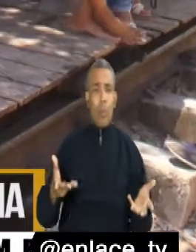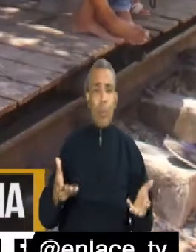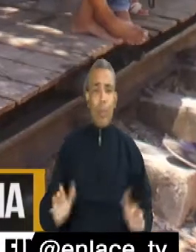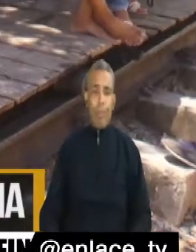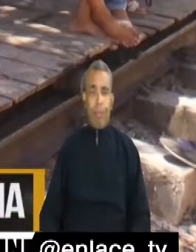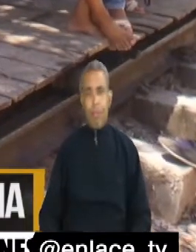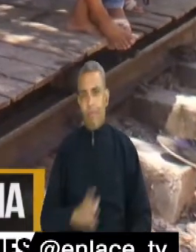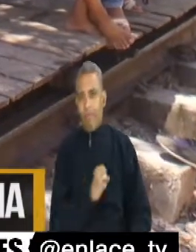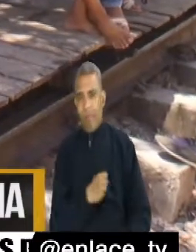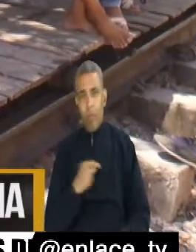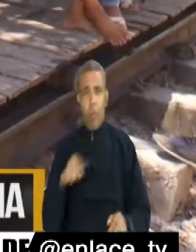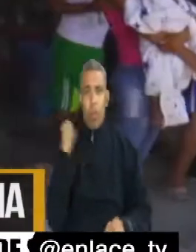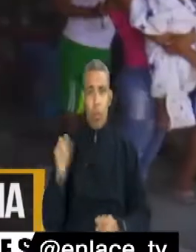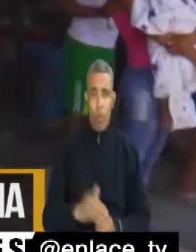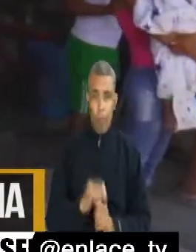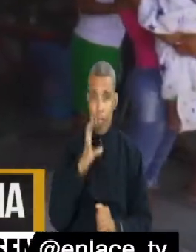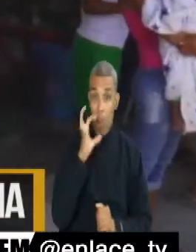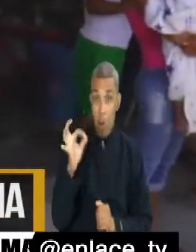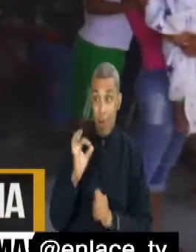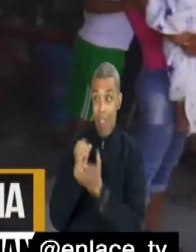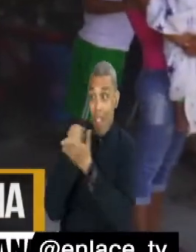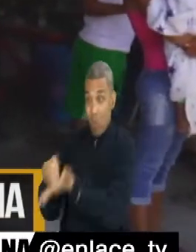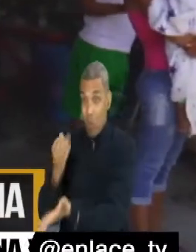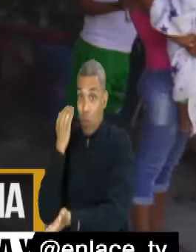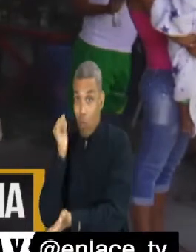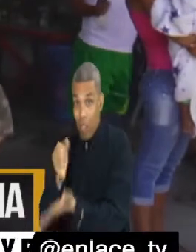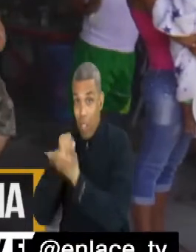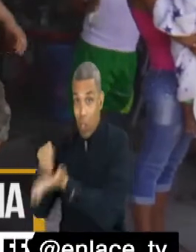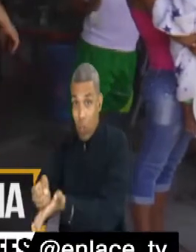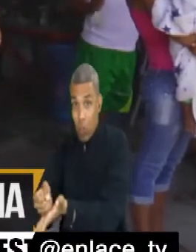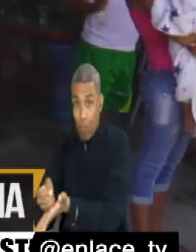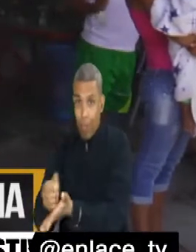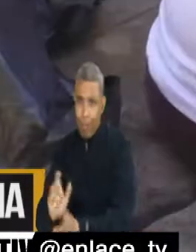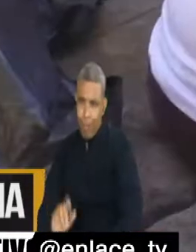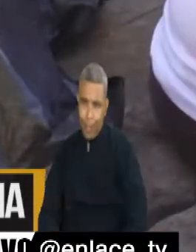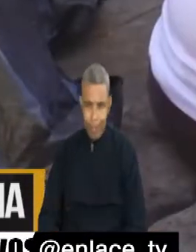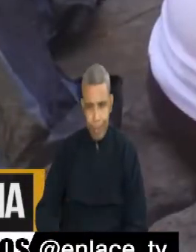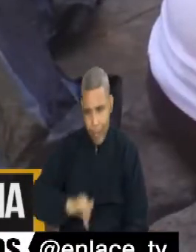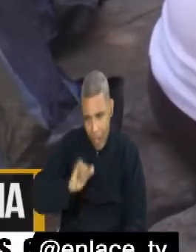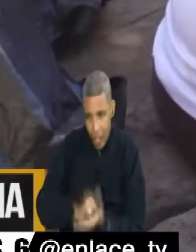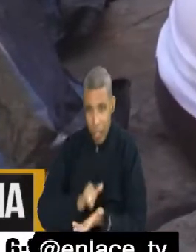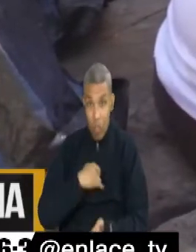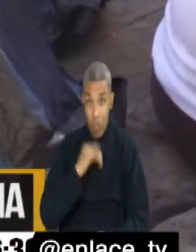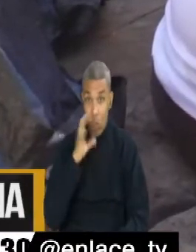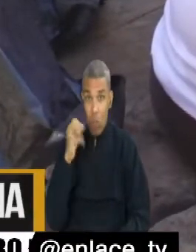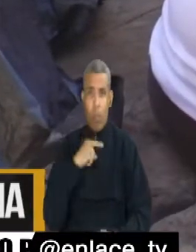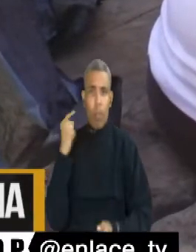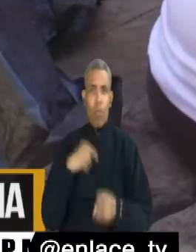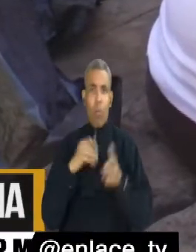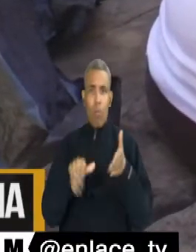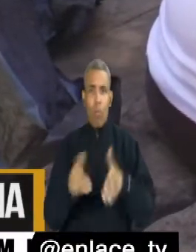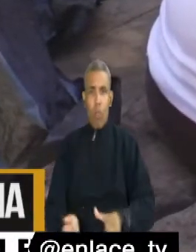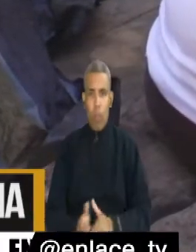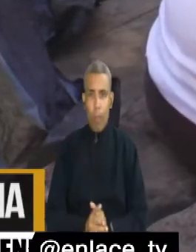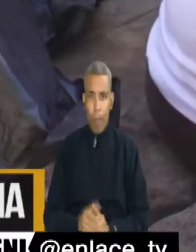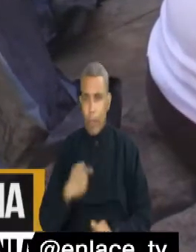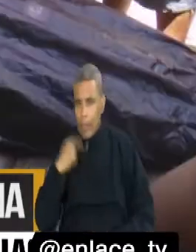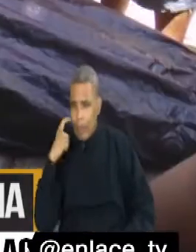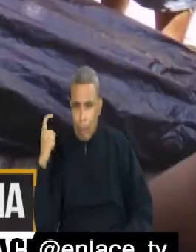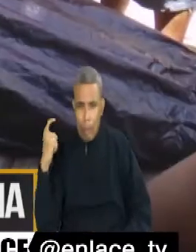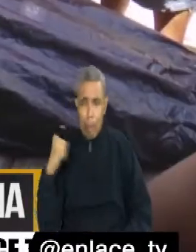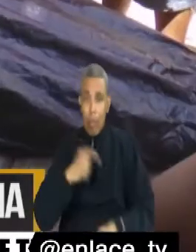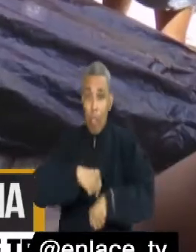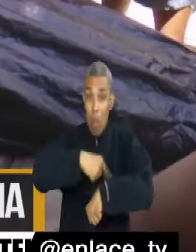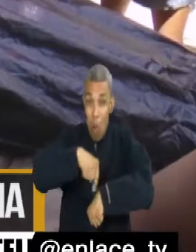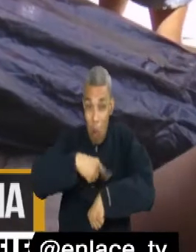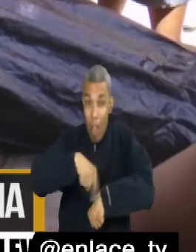vida de Reinaldo, pero no pudieron hacer nada. De inmediato y hasta altas horas de la noche realizaron las labores de búsqueda, siendo encontrado su cuerpo por la Defensa